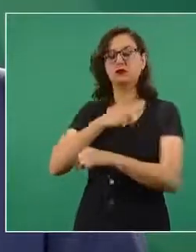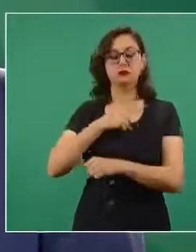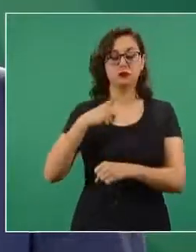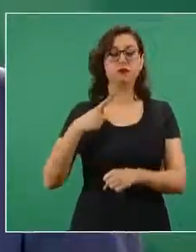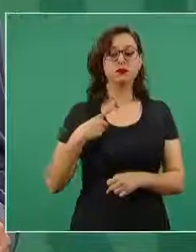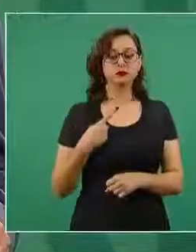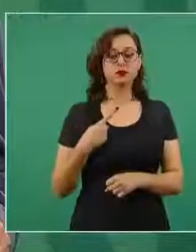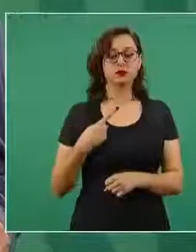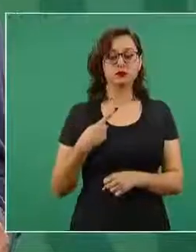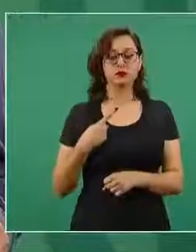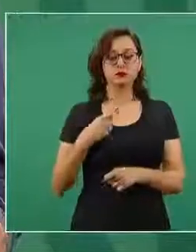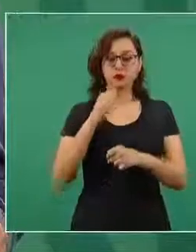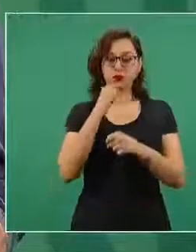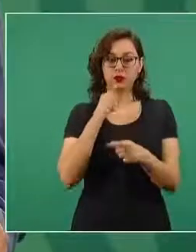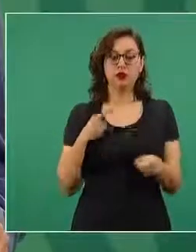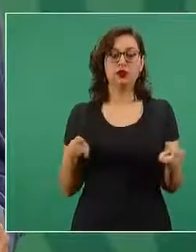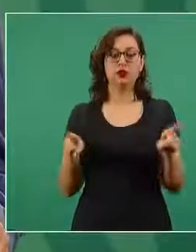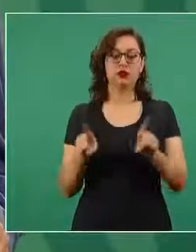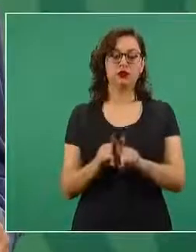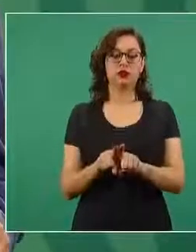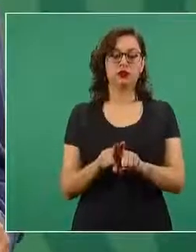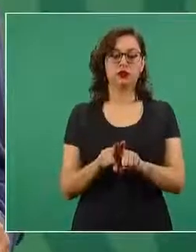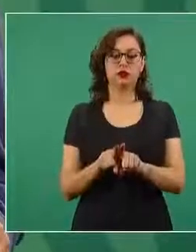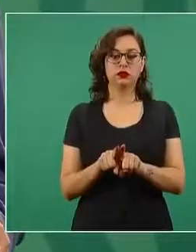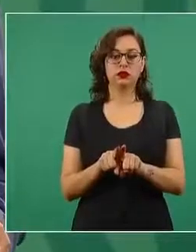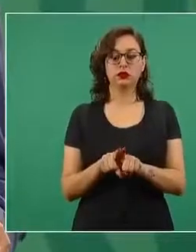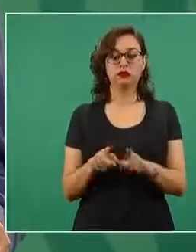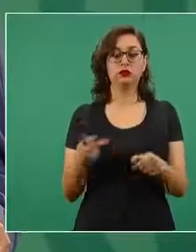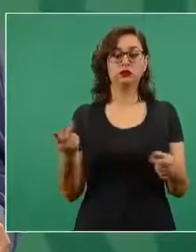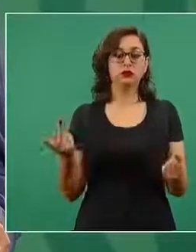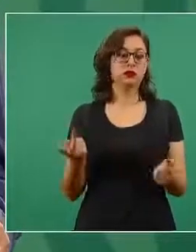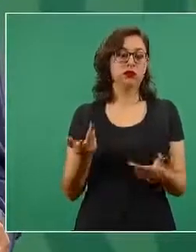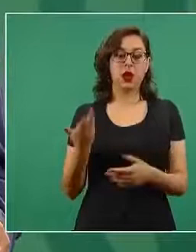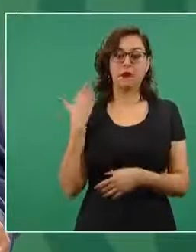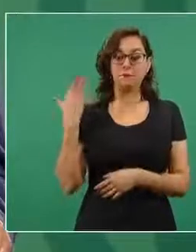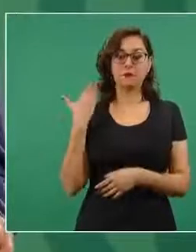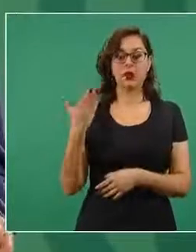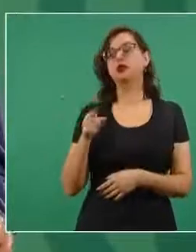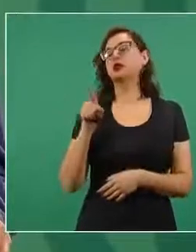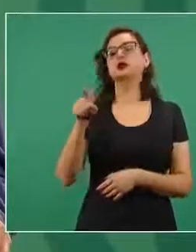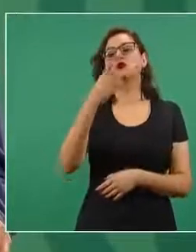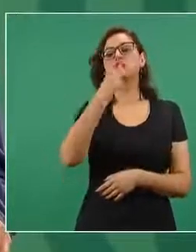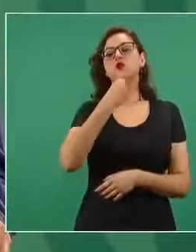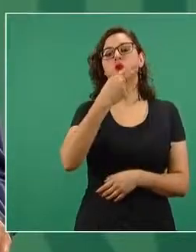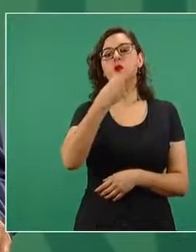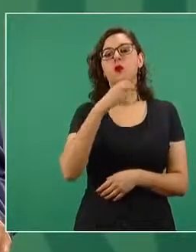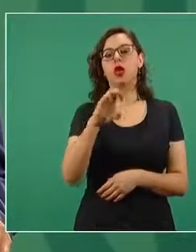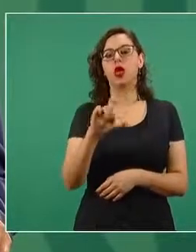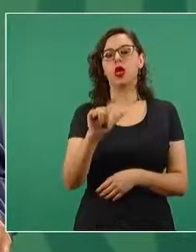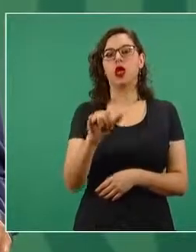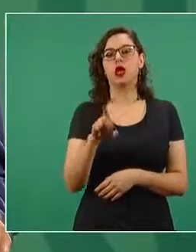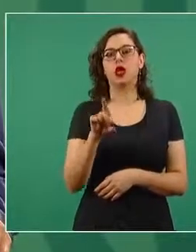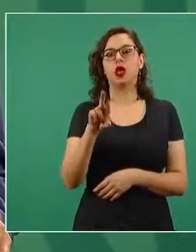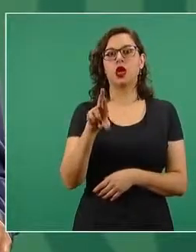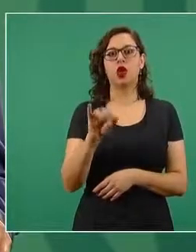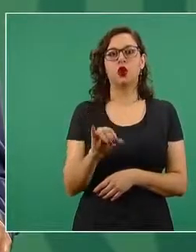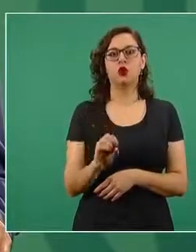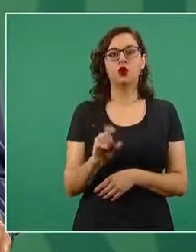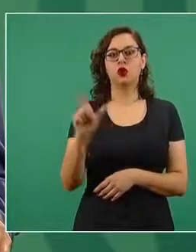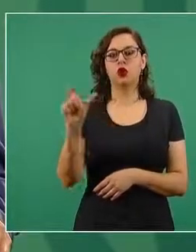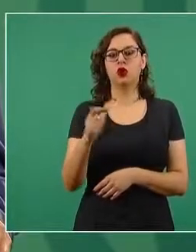Es como el enojo que les causó a Claudio X González y a